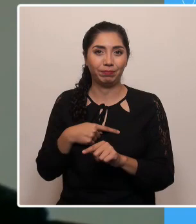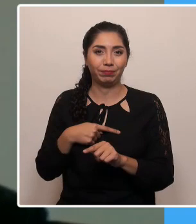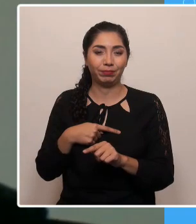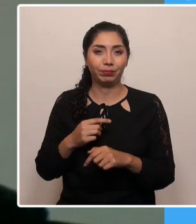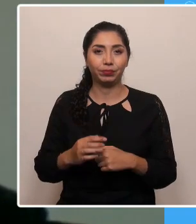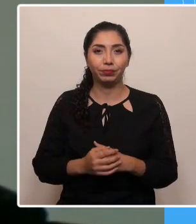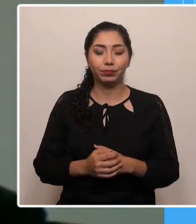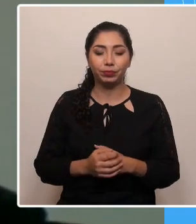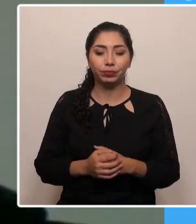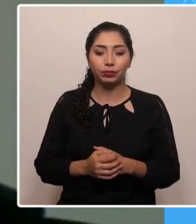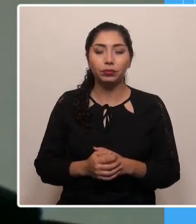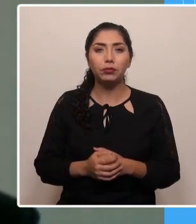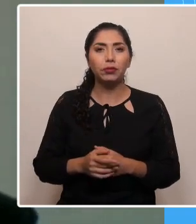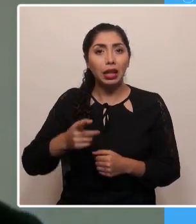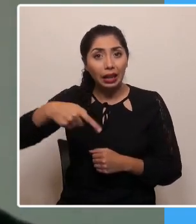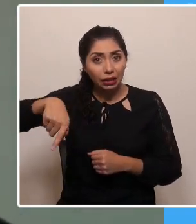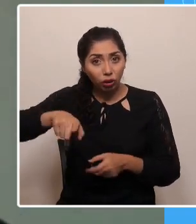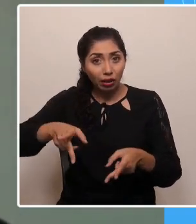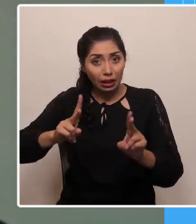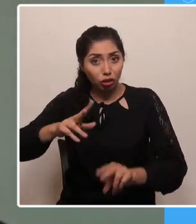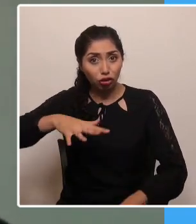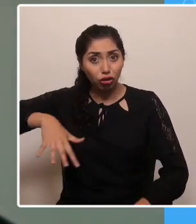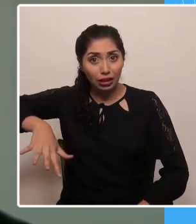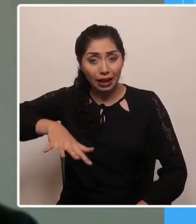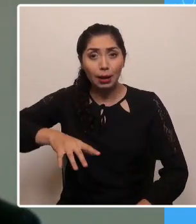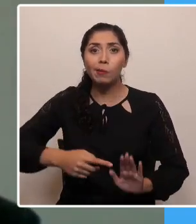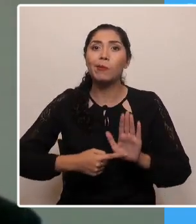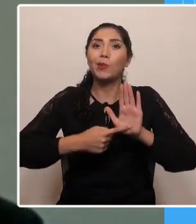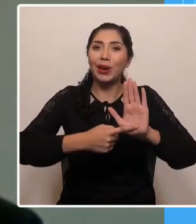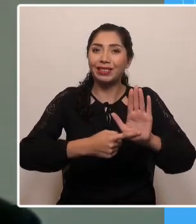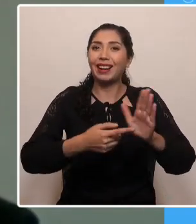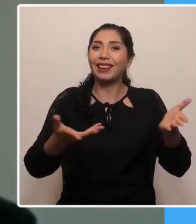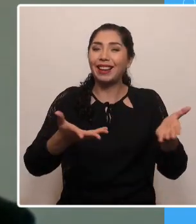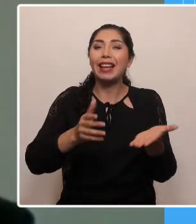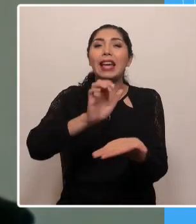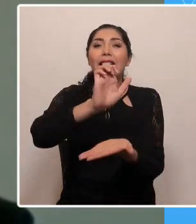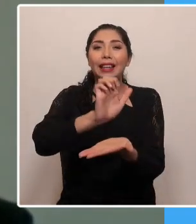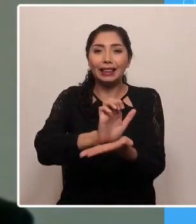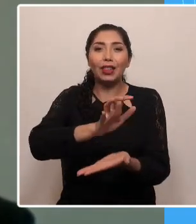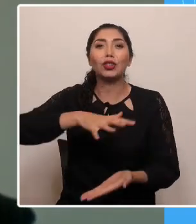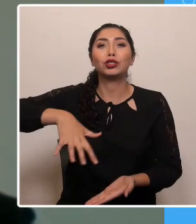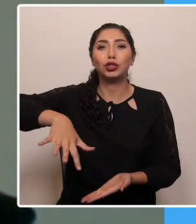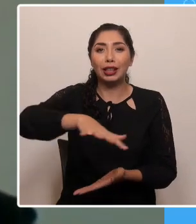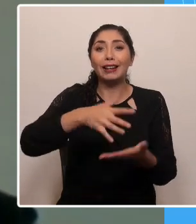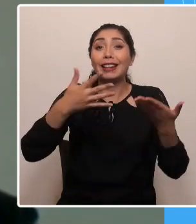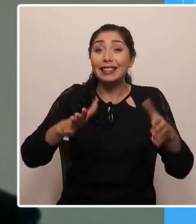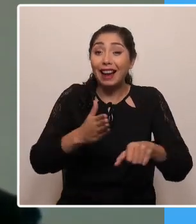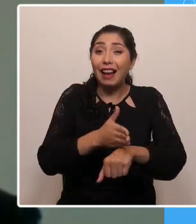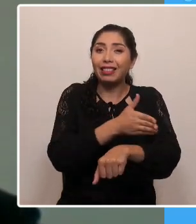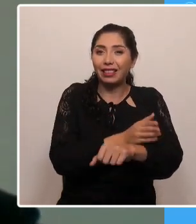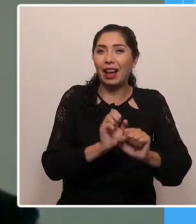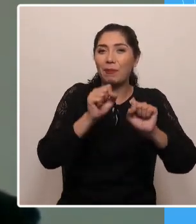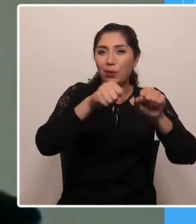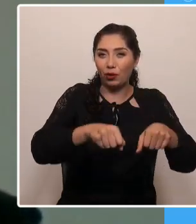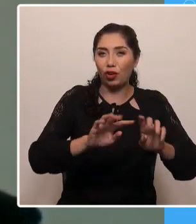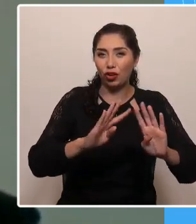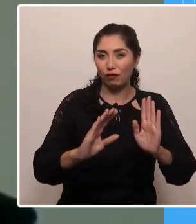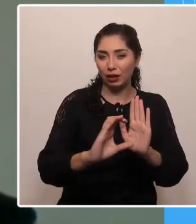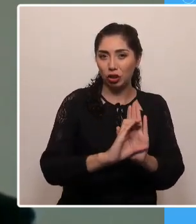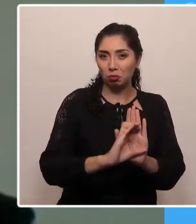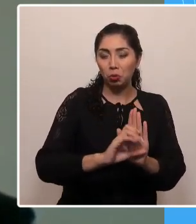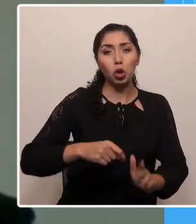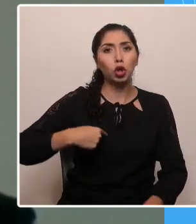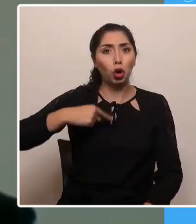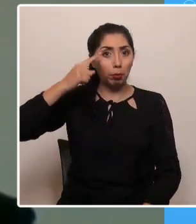que un reflejo del Estado social que ya aprobó esta convención. Yo creo que hemos progresado